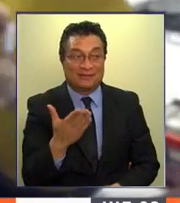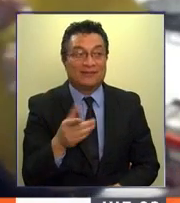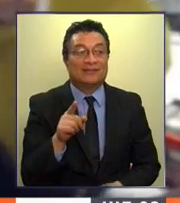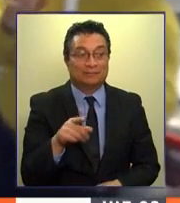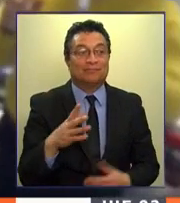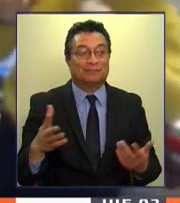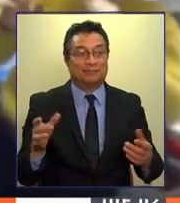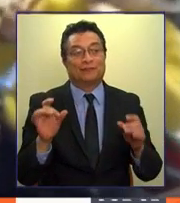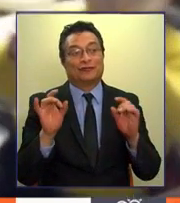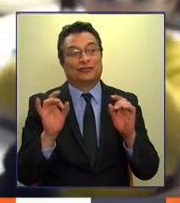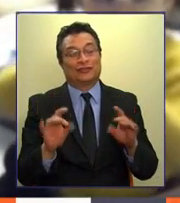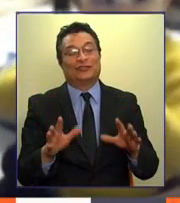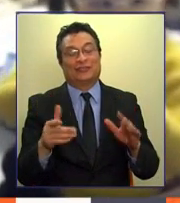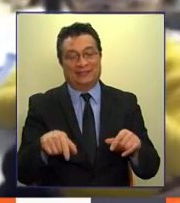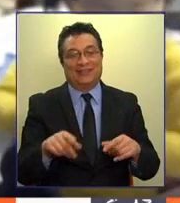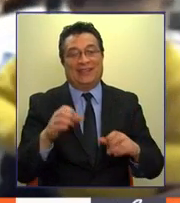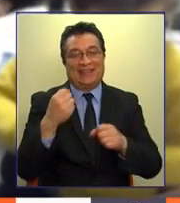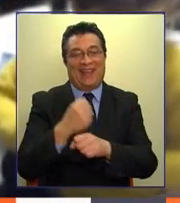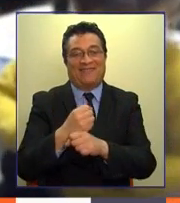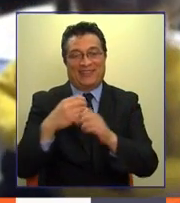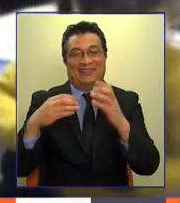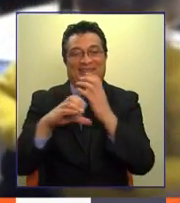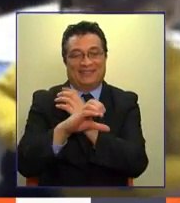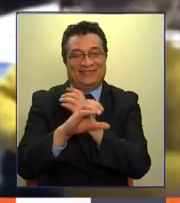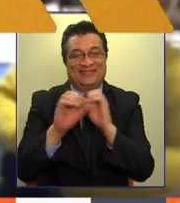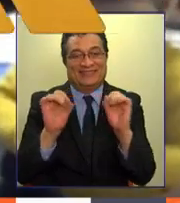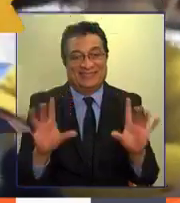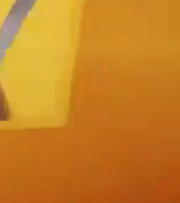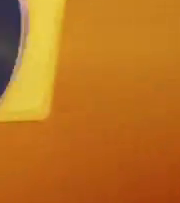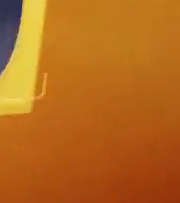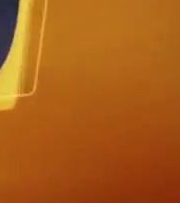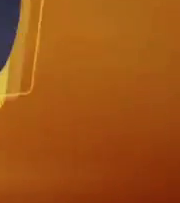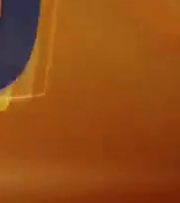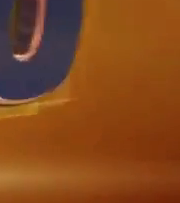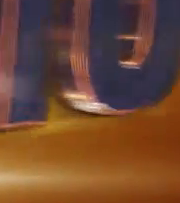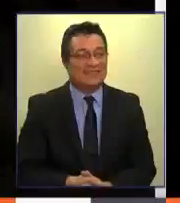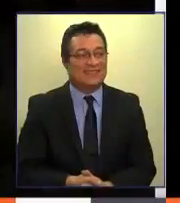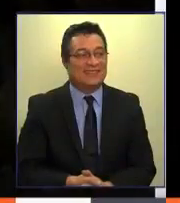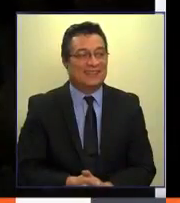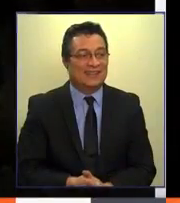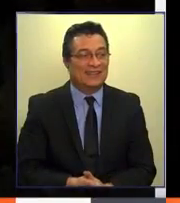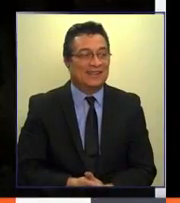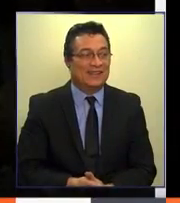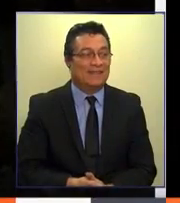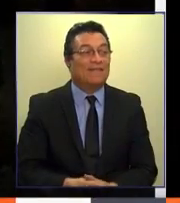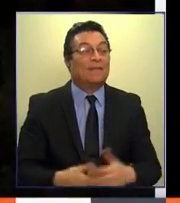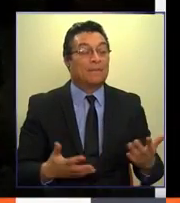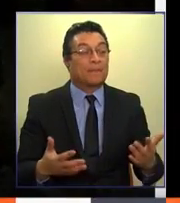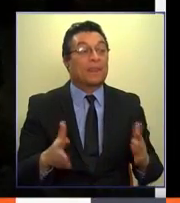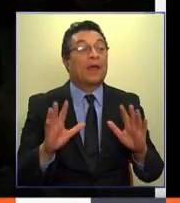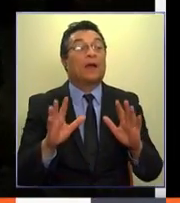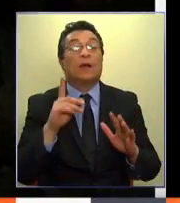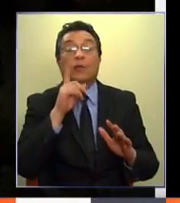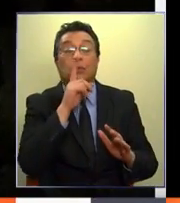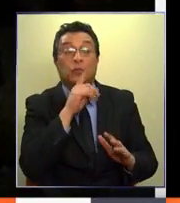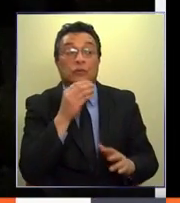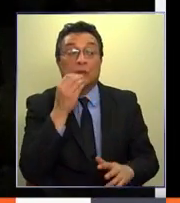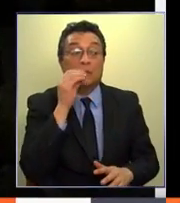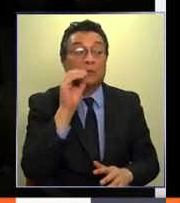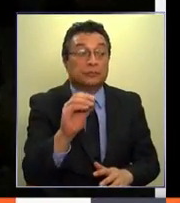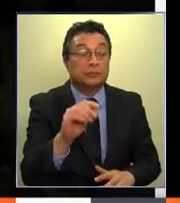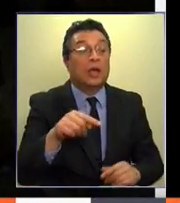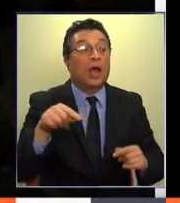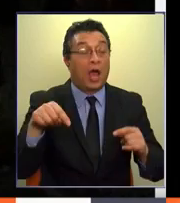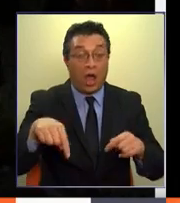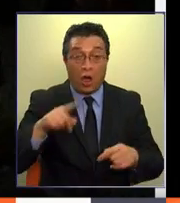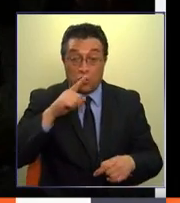nueva era con el teletrabajo. Bien, y antes de cerrar, les informamos de una noticia